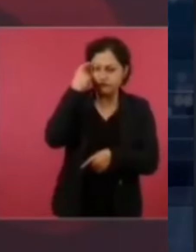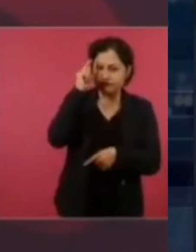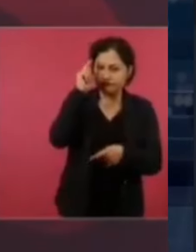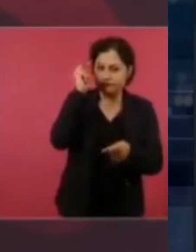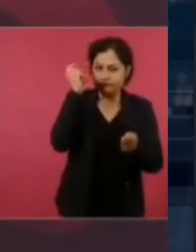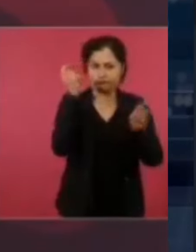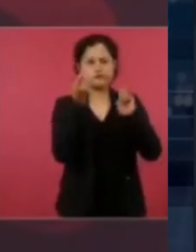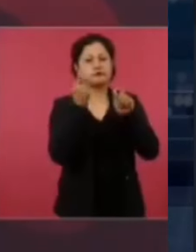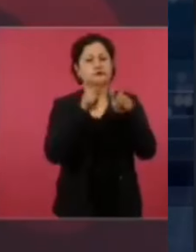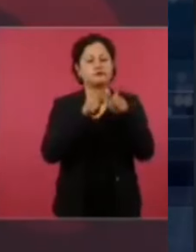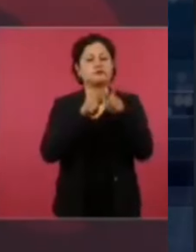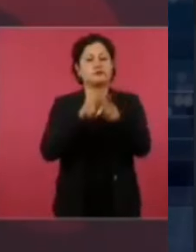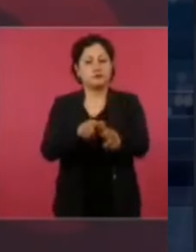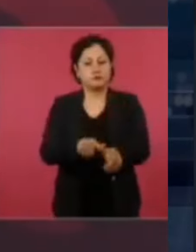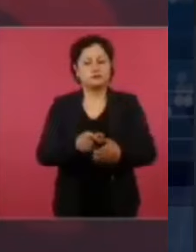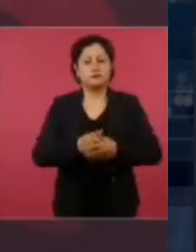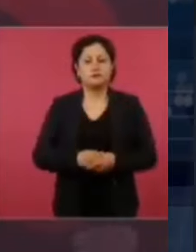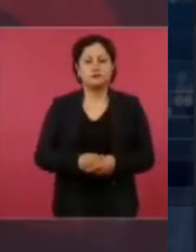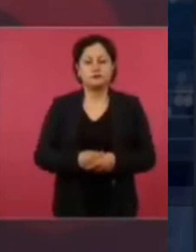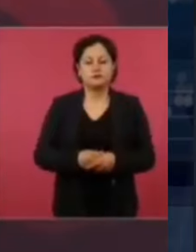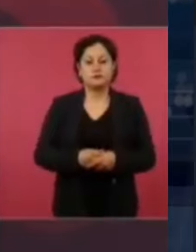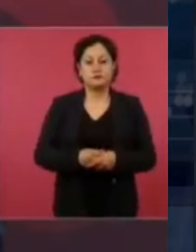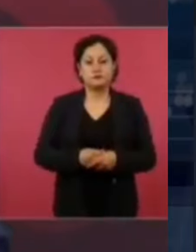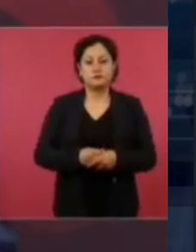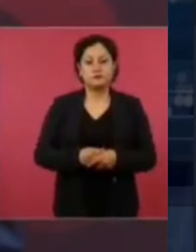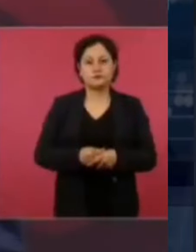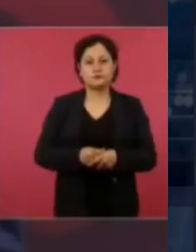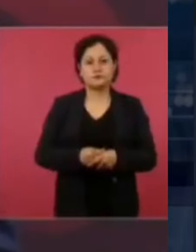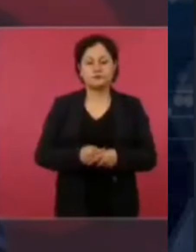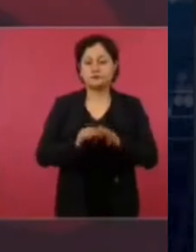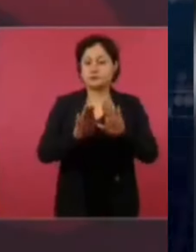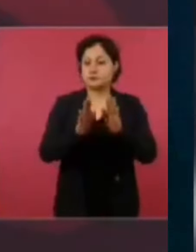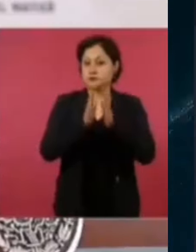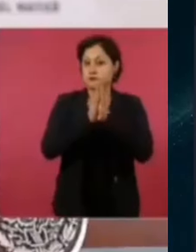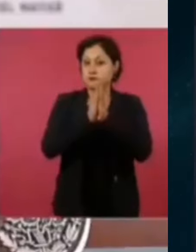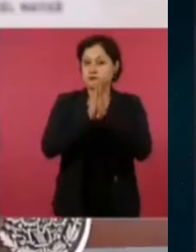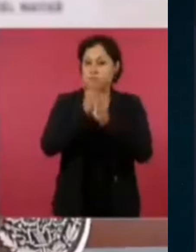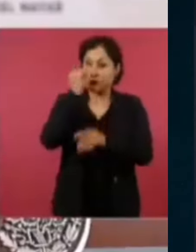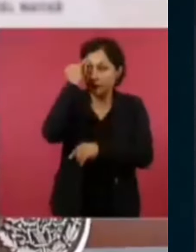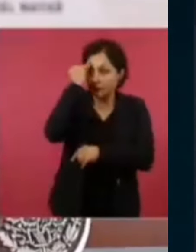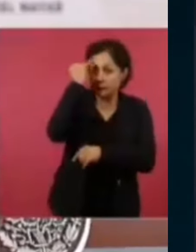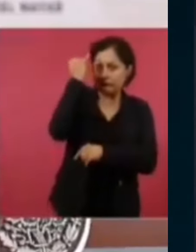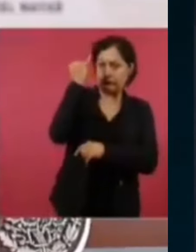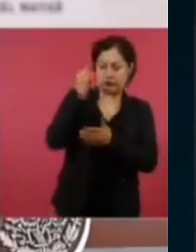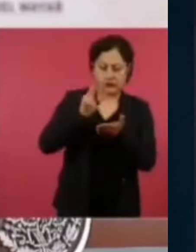y no hacer a un lado los principios, los ideales,